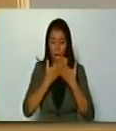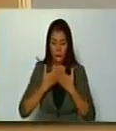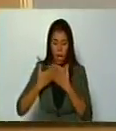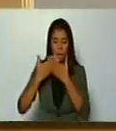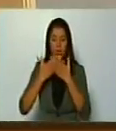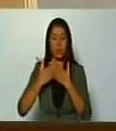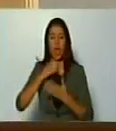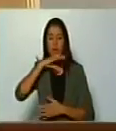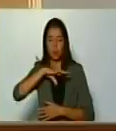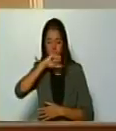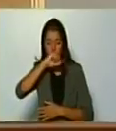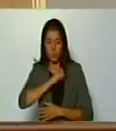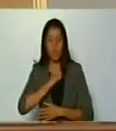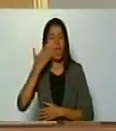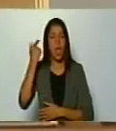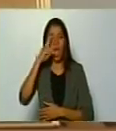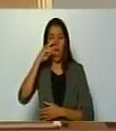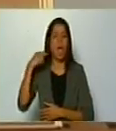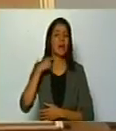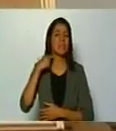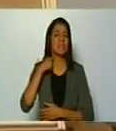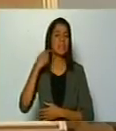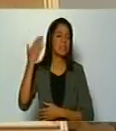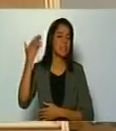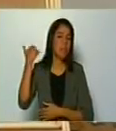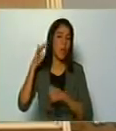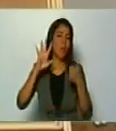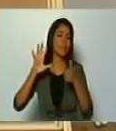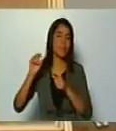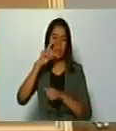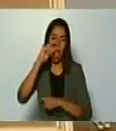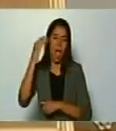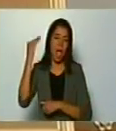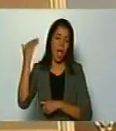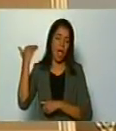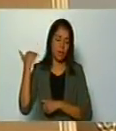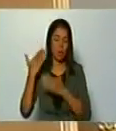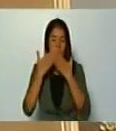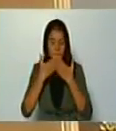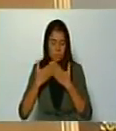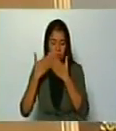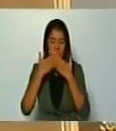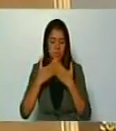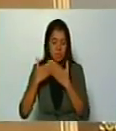la historia de los años 60 que vivió nuestro país. Y yo creo que muchos de los que estamos aquí